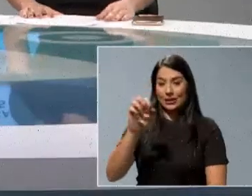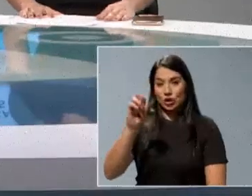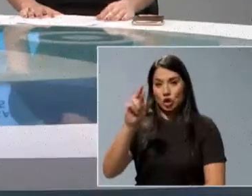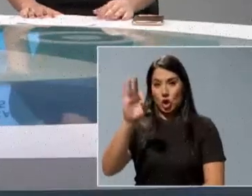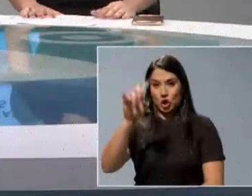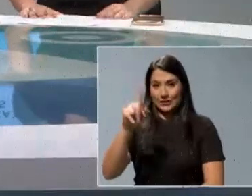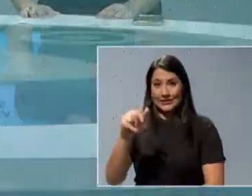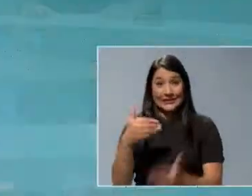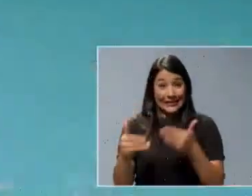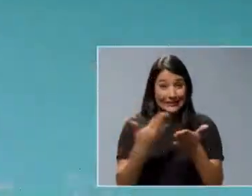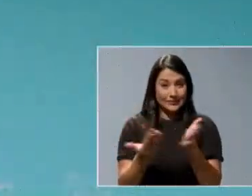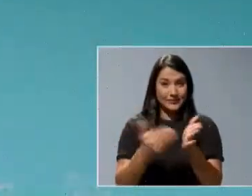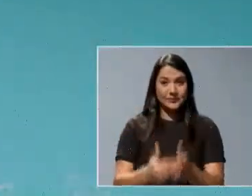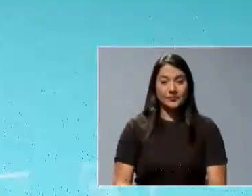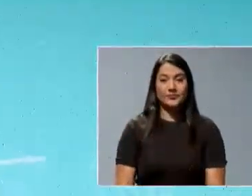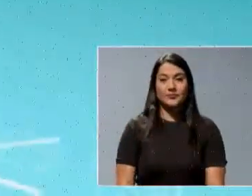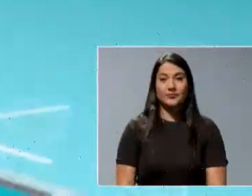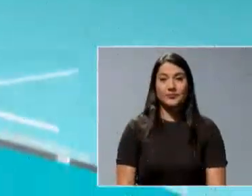volvemos.